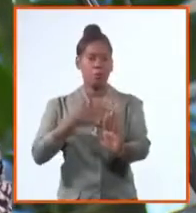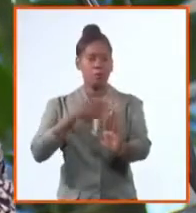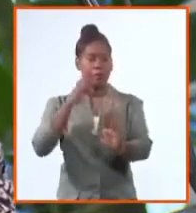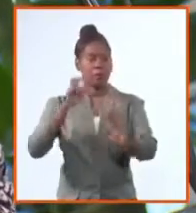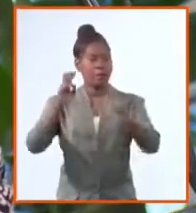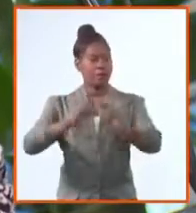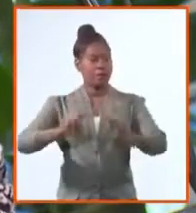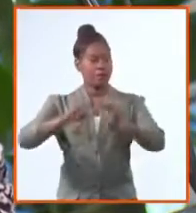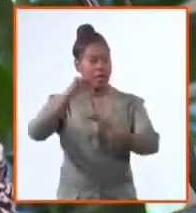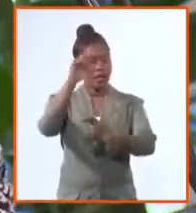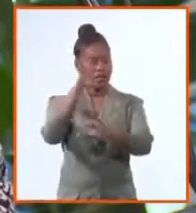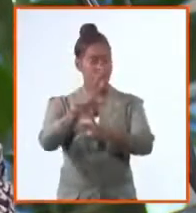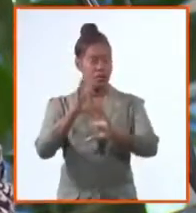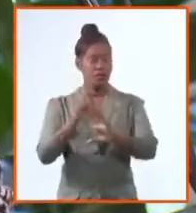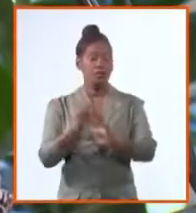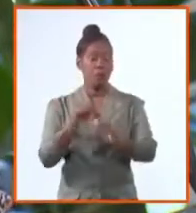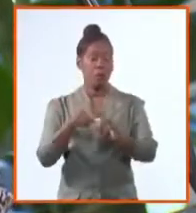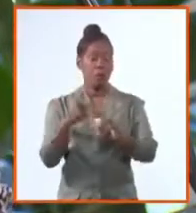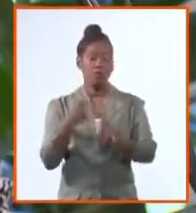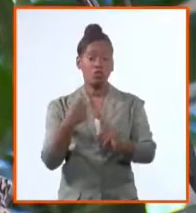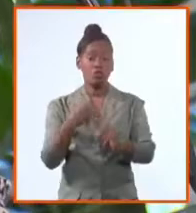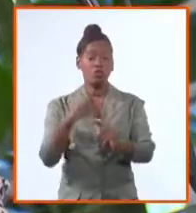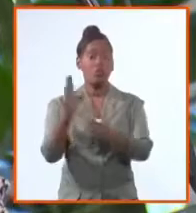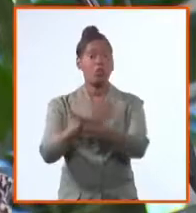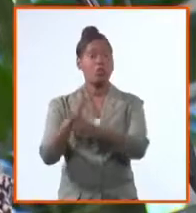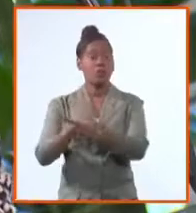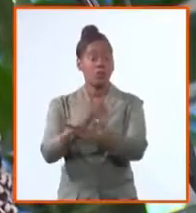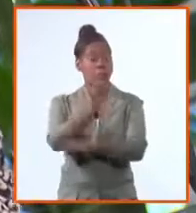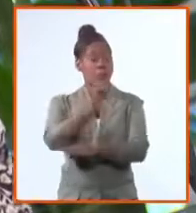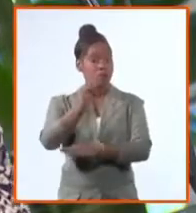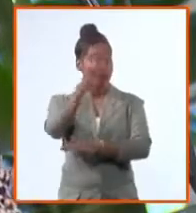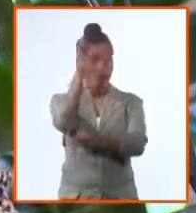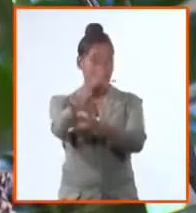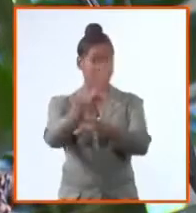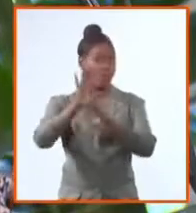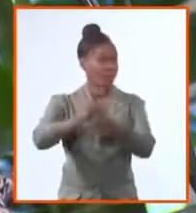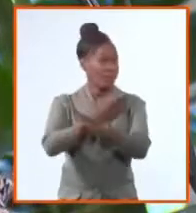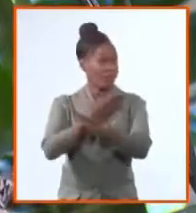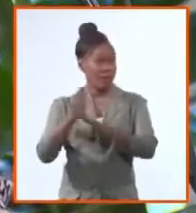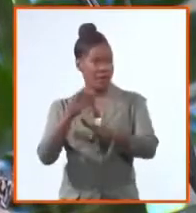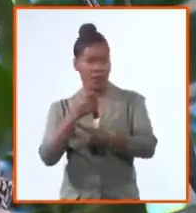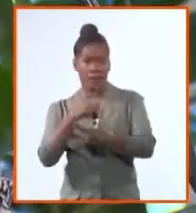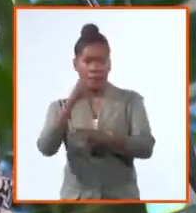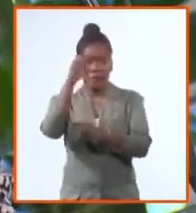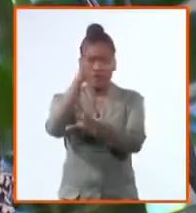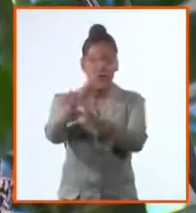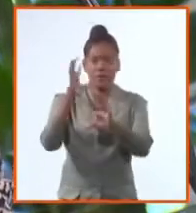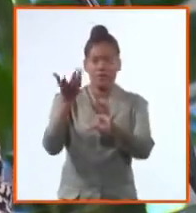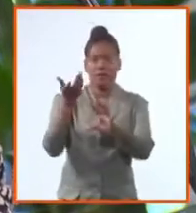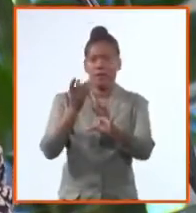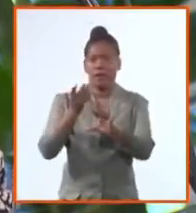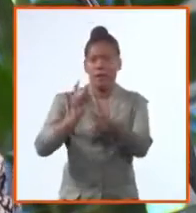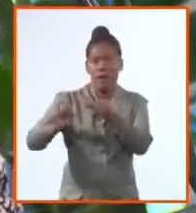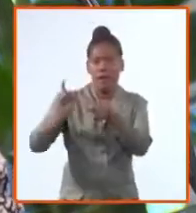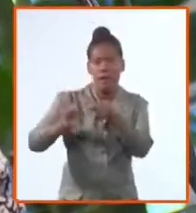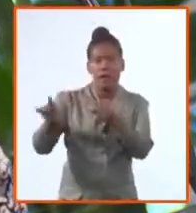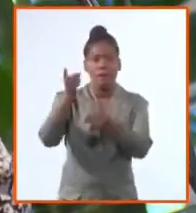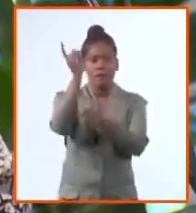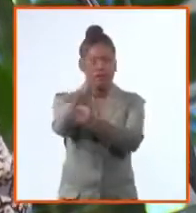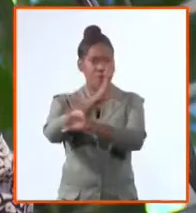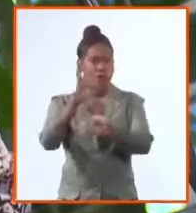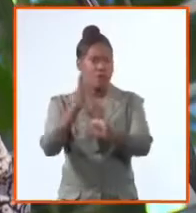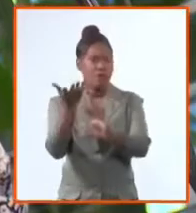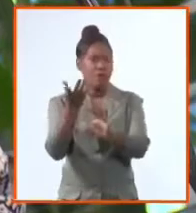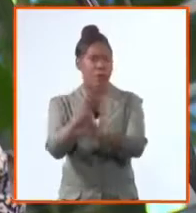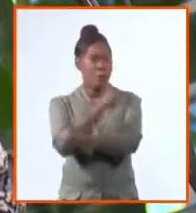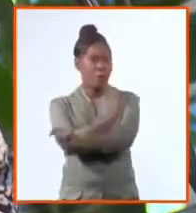de científicos en determinadas ramas que hemos participado, incluso ya evaluando la convalescencia de estos